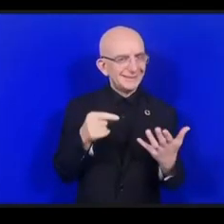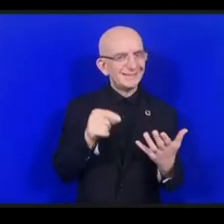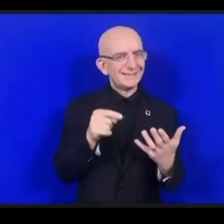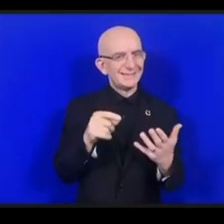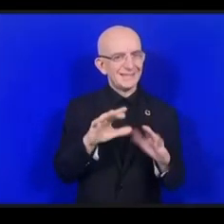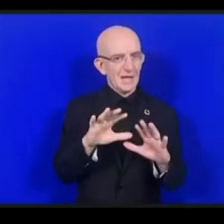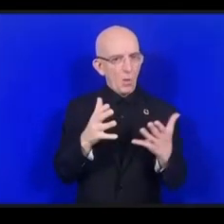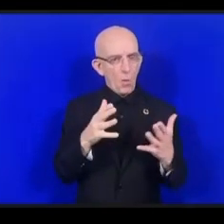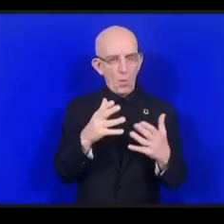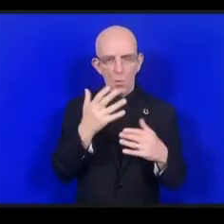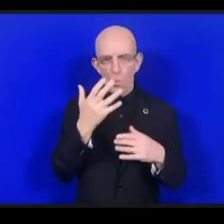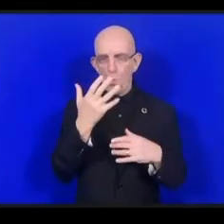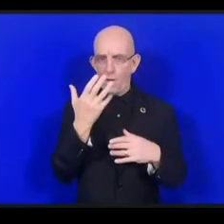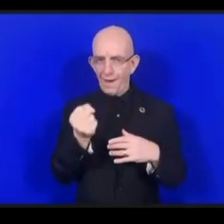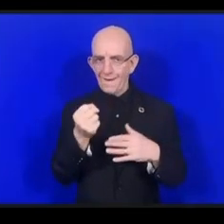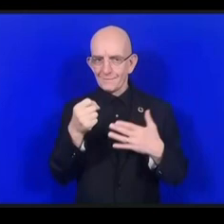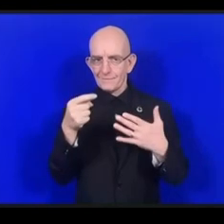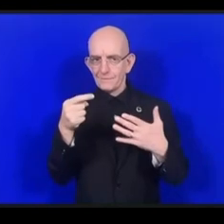impactados